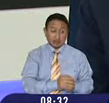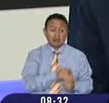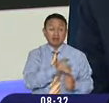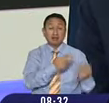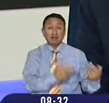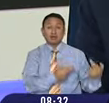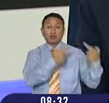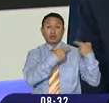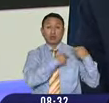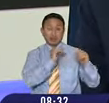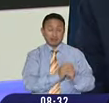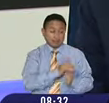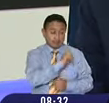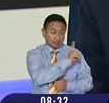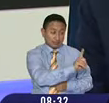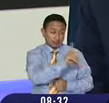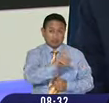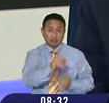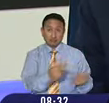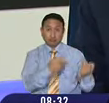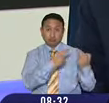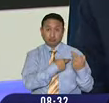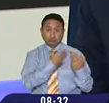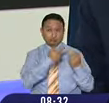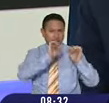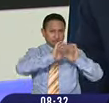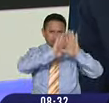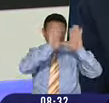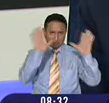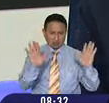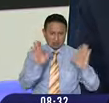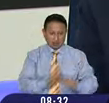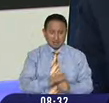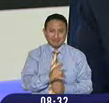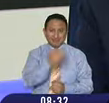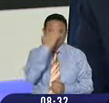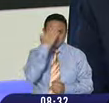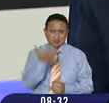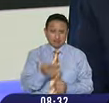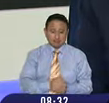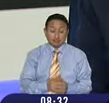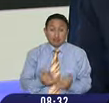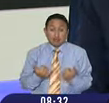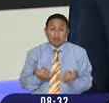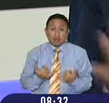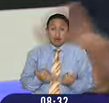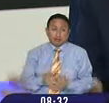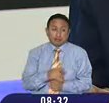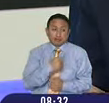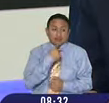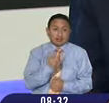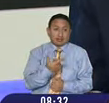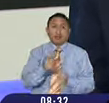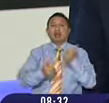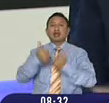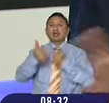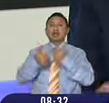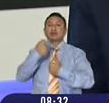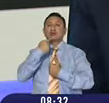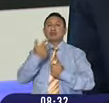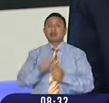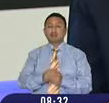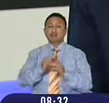responsabilidades de cada una de las instituciones esté absolutamente determinadas y claras, porque ahora se dice, o algunos candidatos